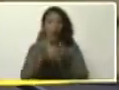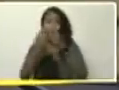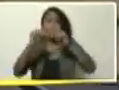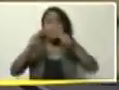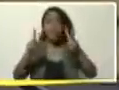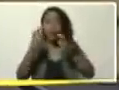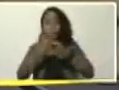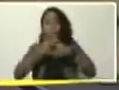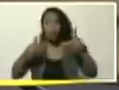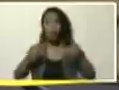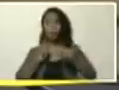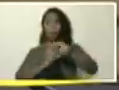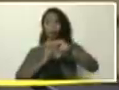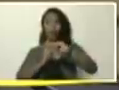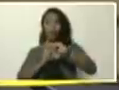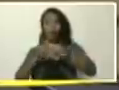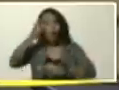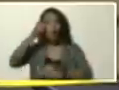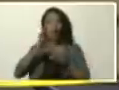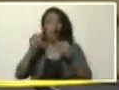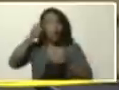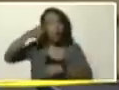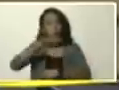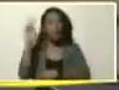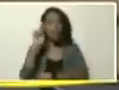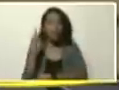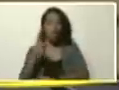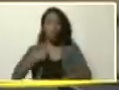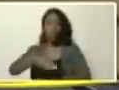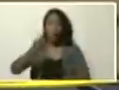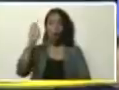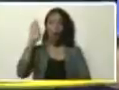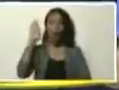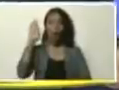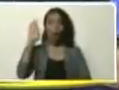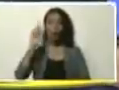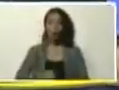a la prosperidad de todo el pueblo venezolano. Lo juro.